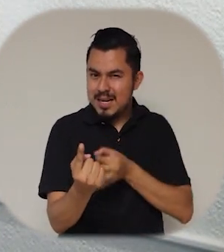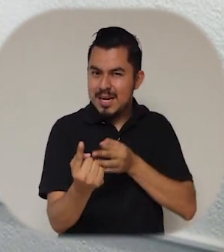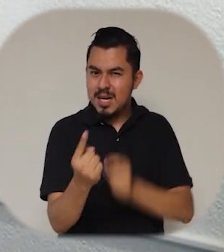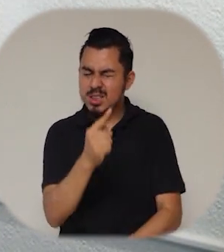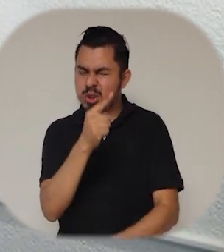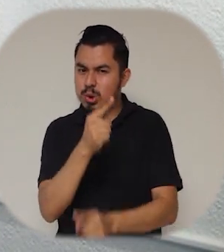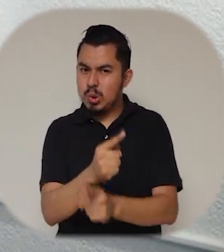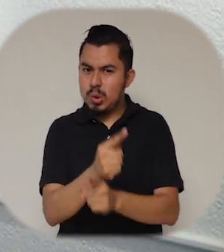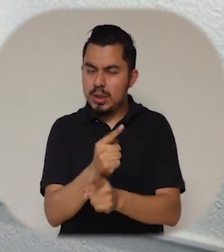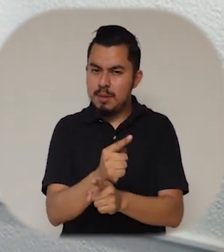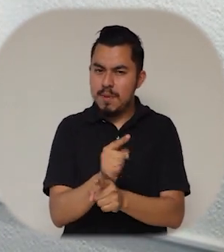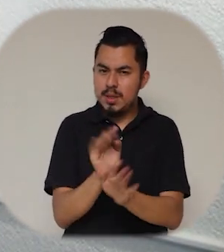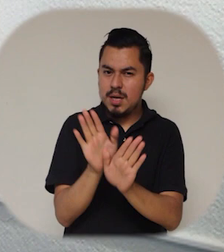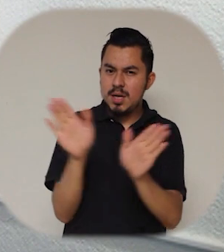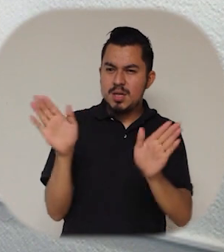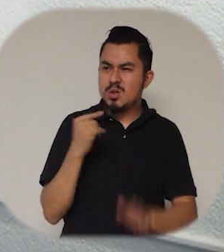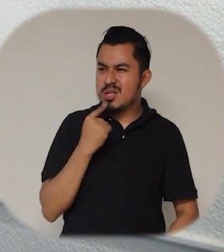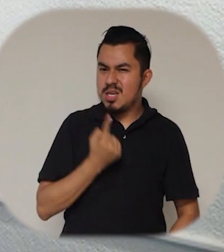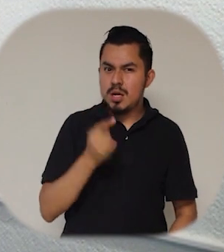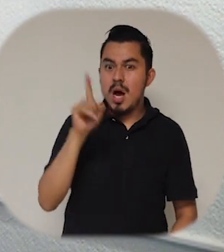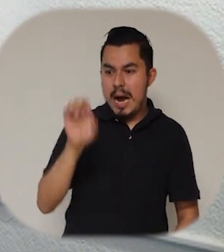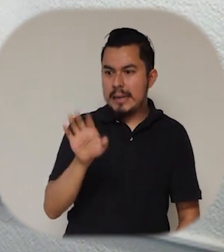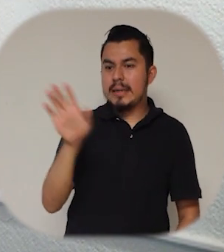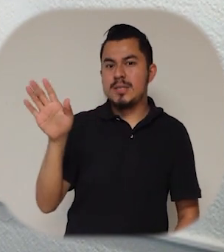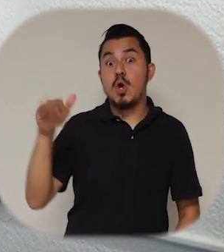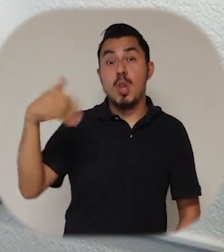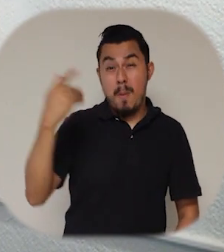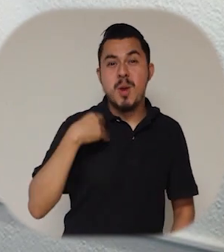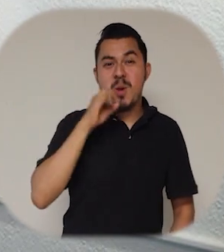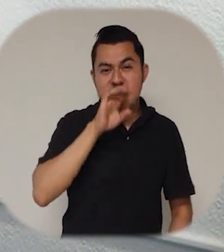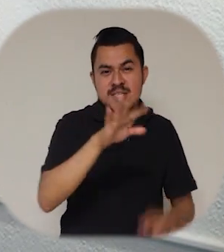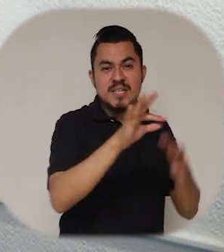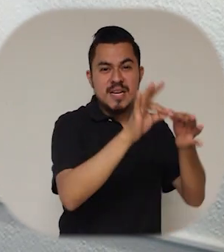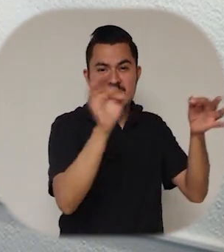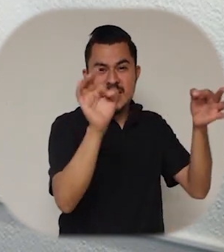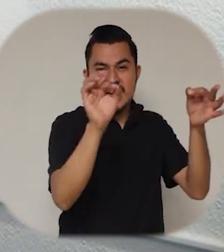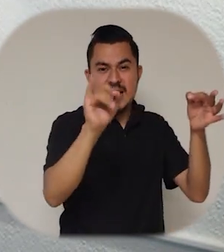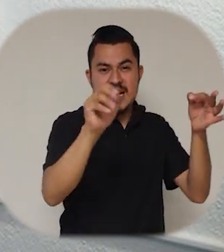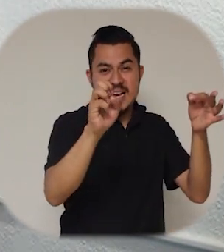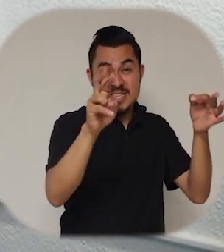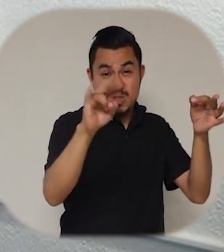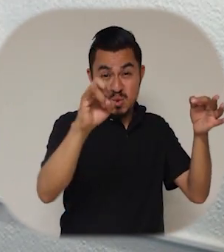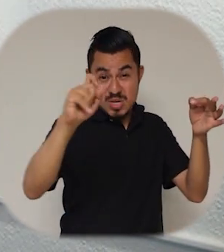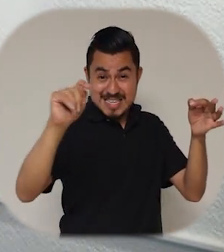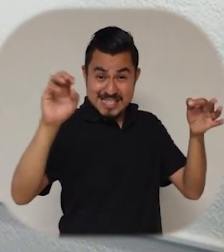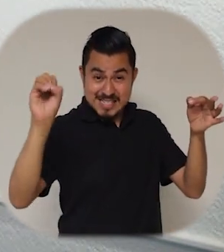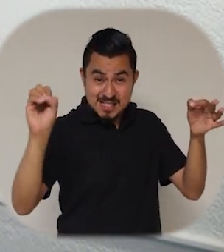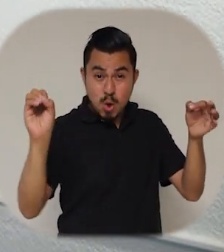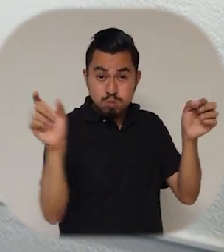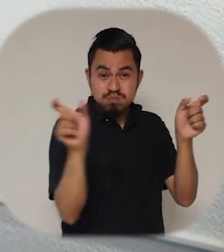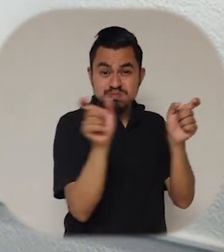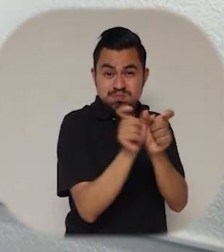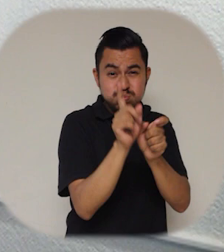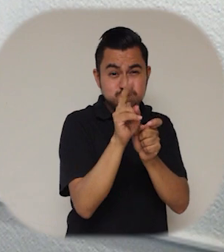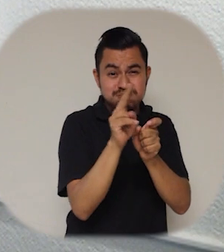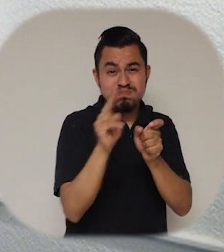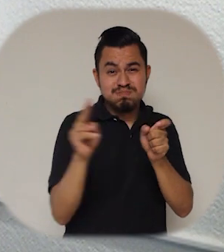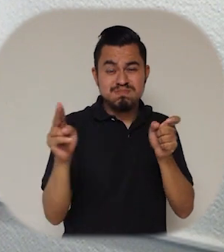esto nos permite decir que creemos en Jesucristo. Por eso, para entender y creer correctamente que Jesús